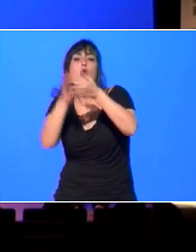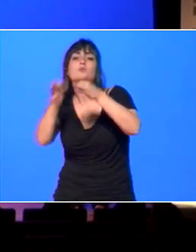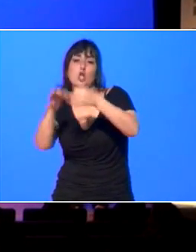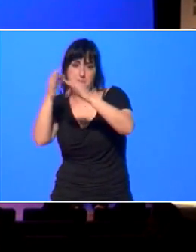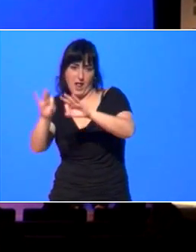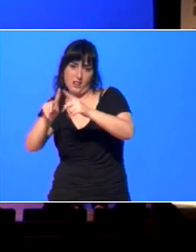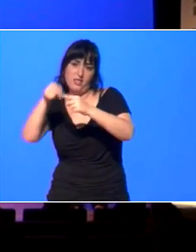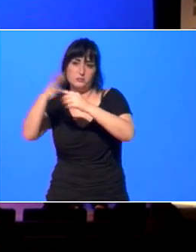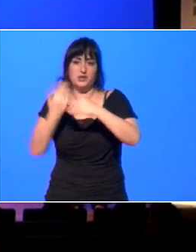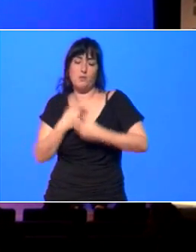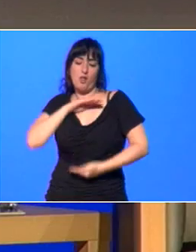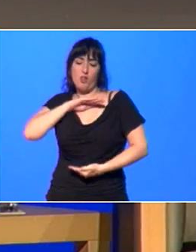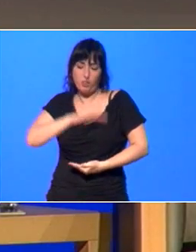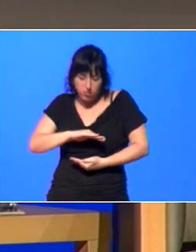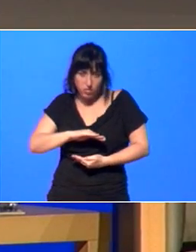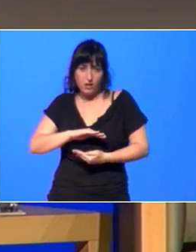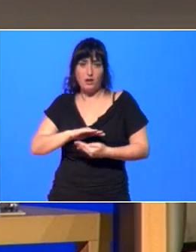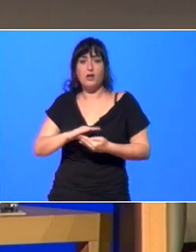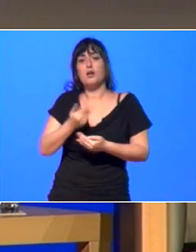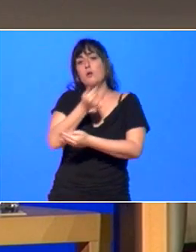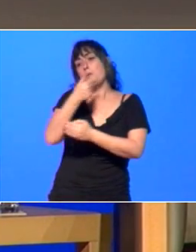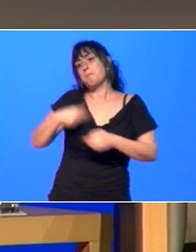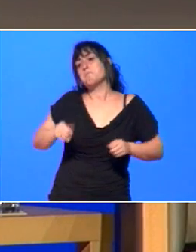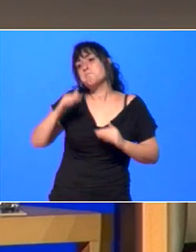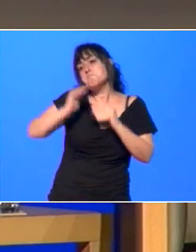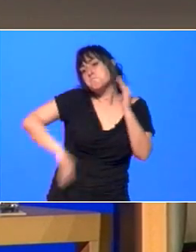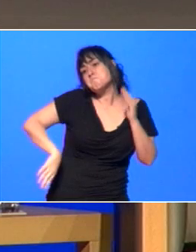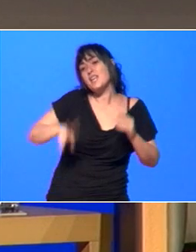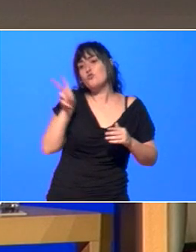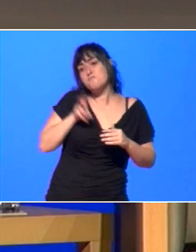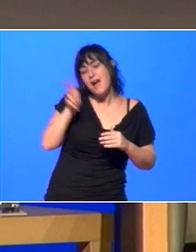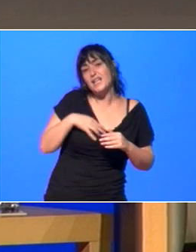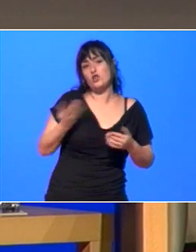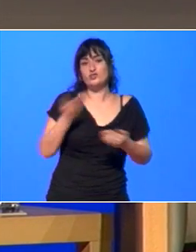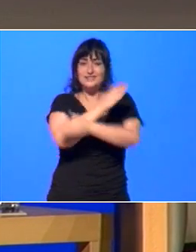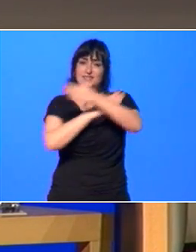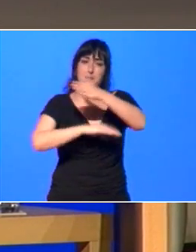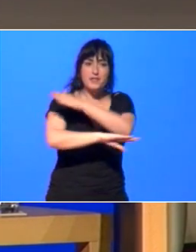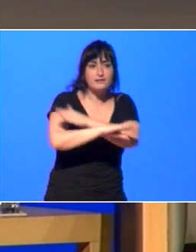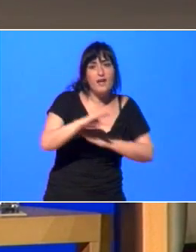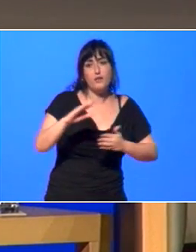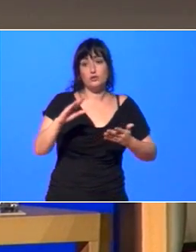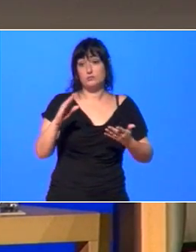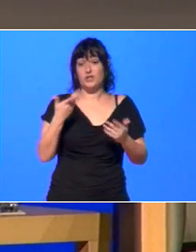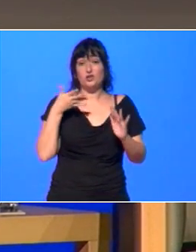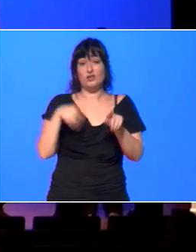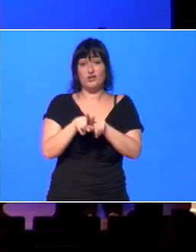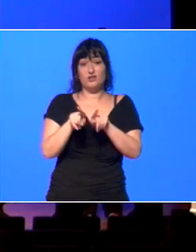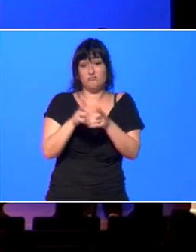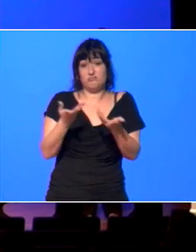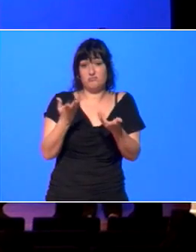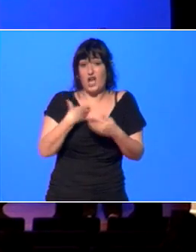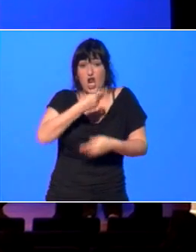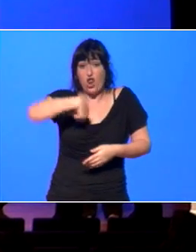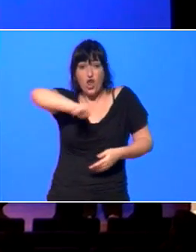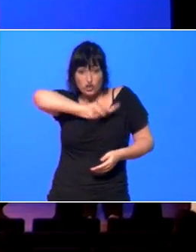disminuidos, minusválidos, discapacitados, con necesidades especiales, pero siguen siendo unos otros. Unos otros que